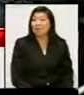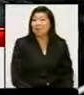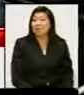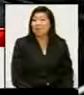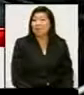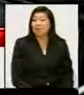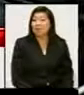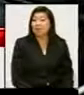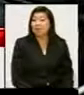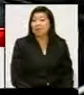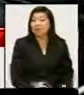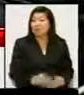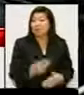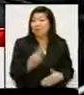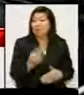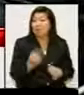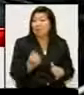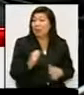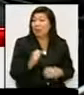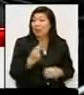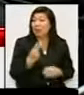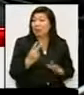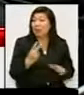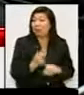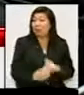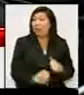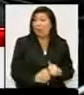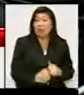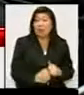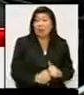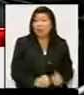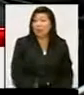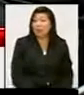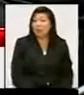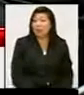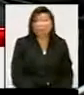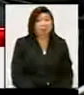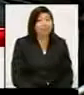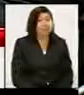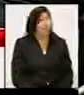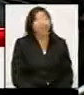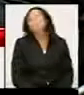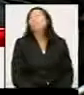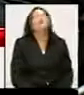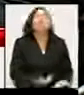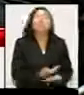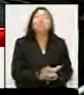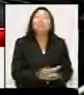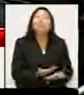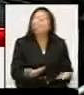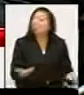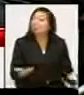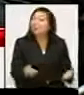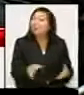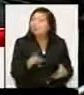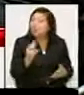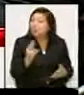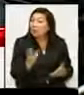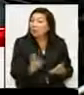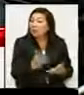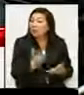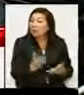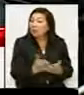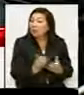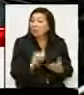2019. Estamos hablando que han pasado 26, 27 años y no, 25 años por lo menos, y no hemos logrado solucionar un tema